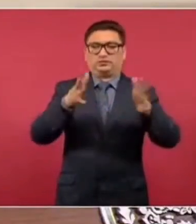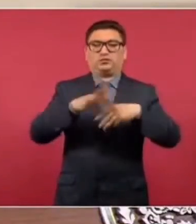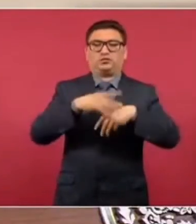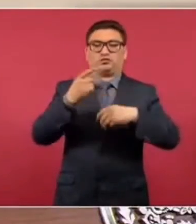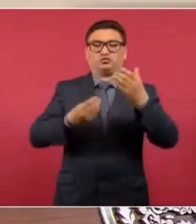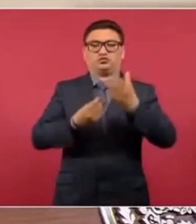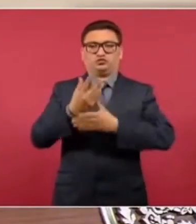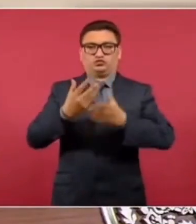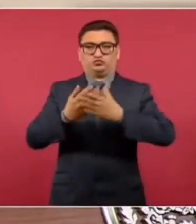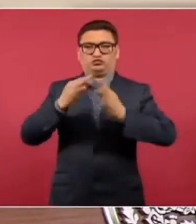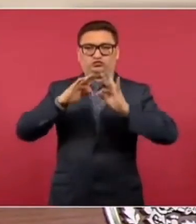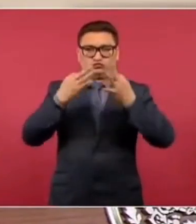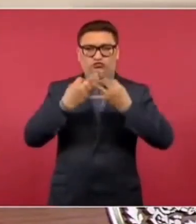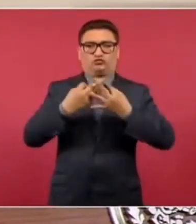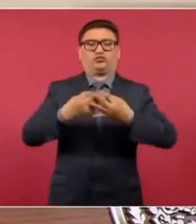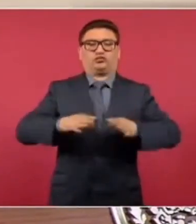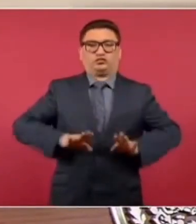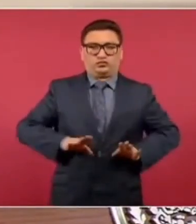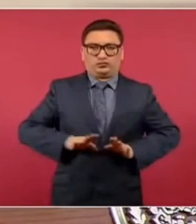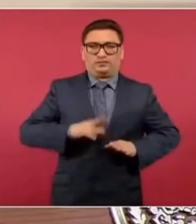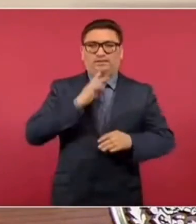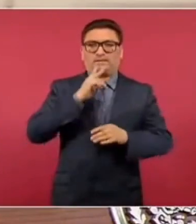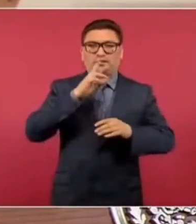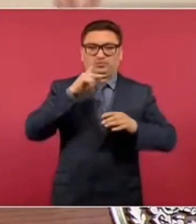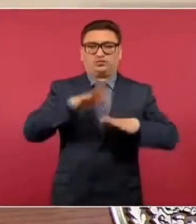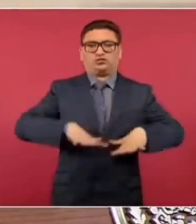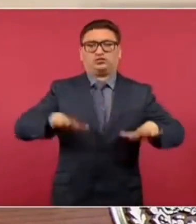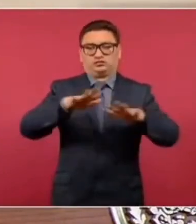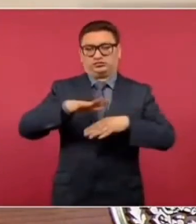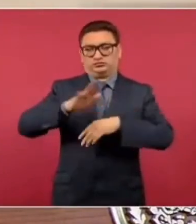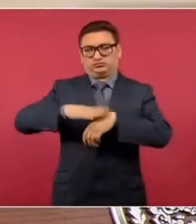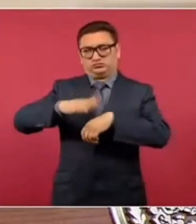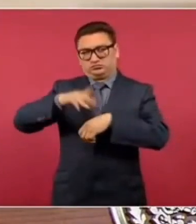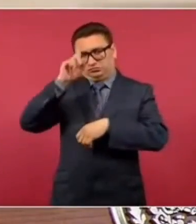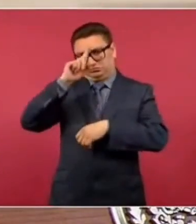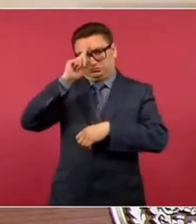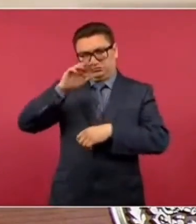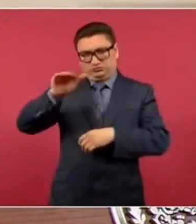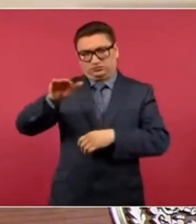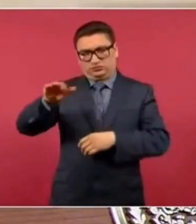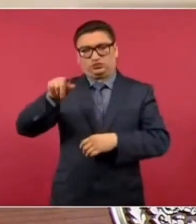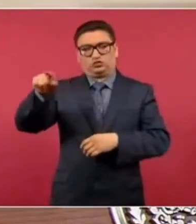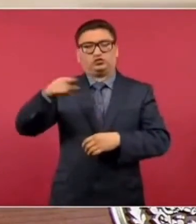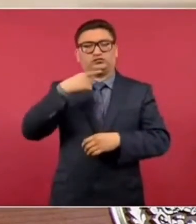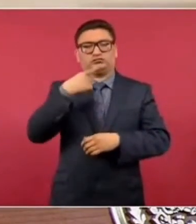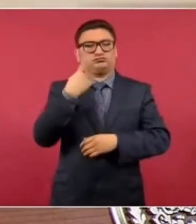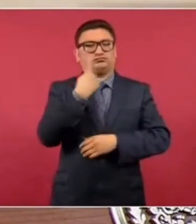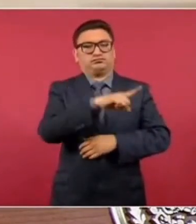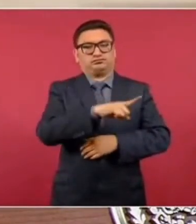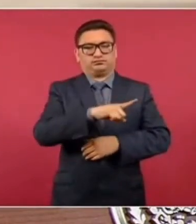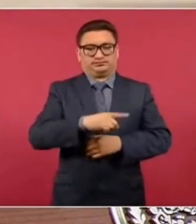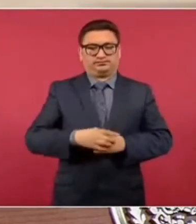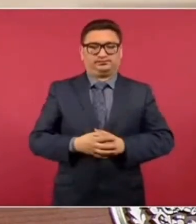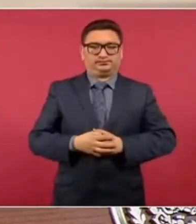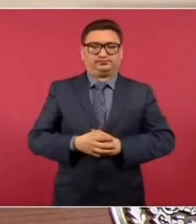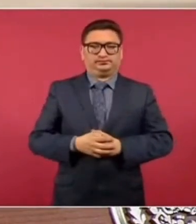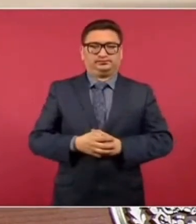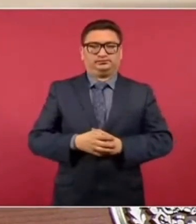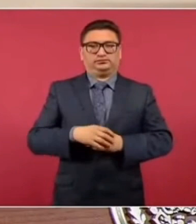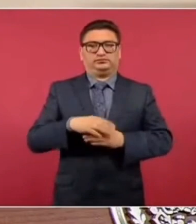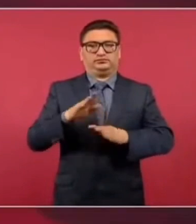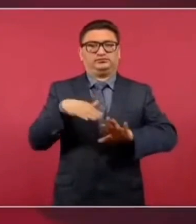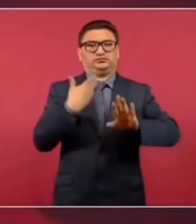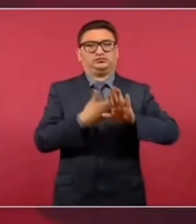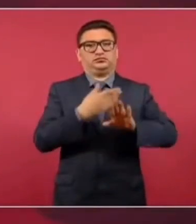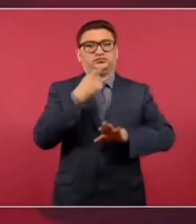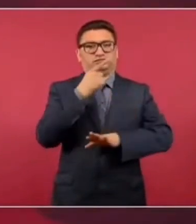moral de la sociedad, le sugirió que presentara una denuncia contra el